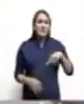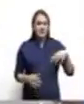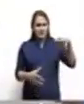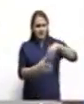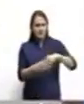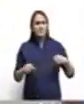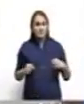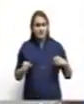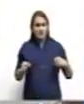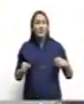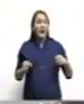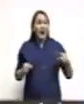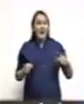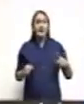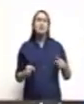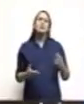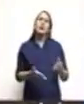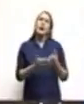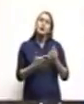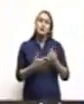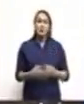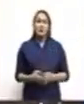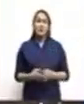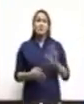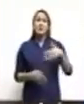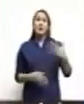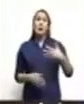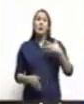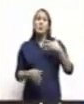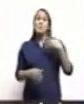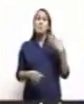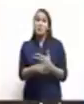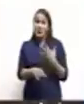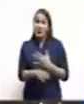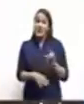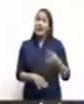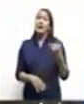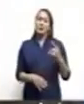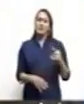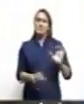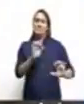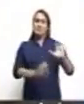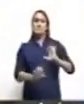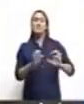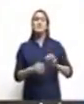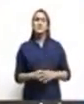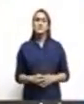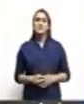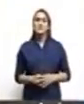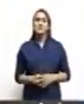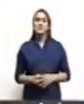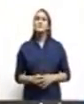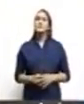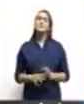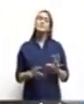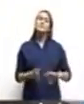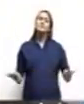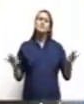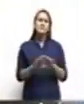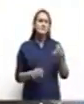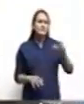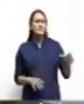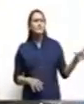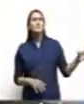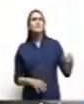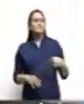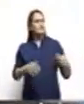a la hora de comprar carne nos puede evitar serios problemas en la salud. Bueno, lo más importante es que la gente sea responsable